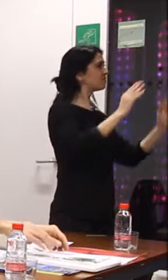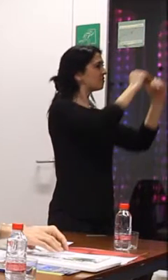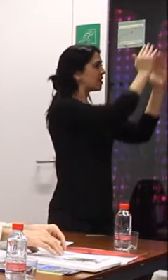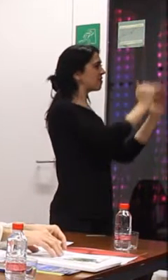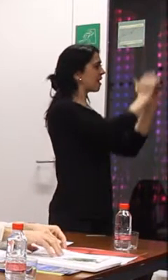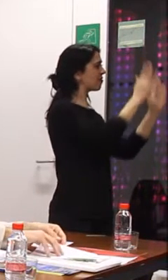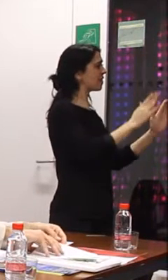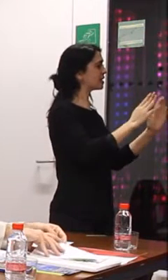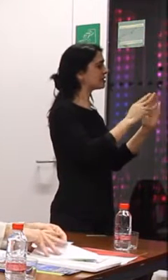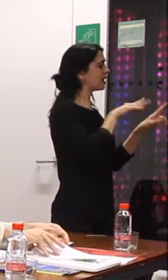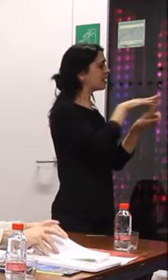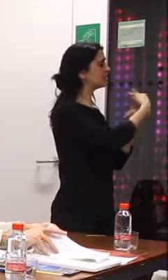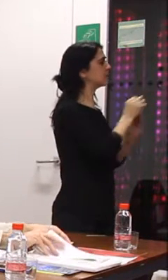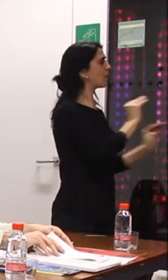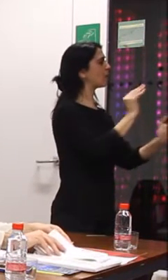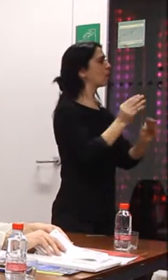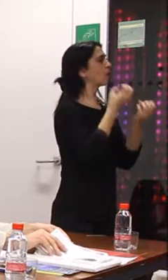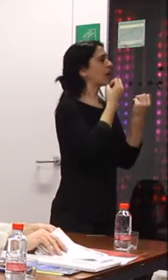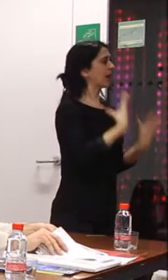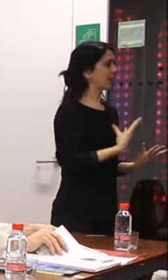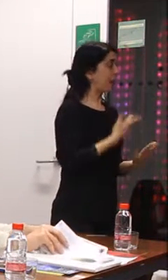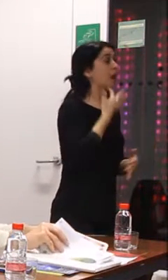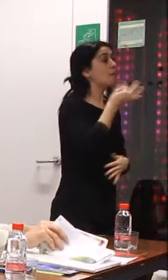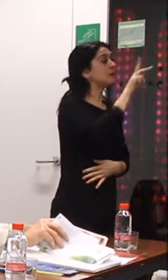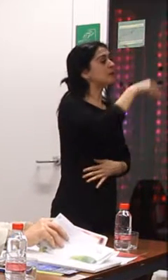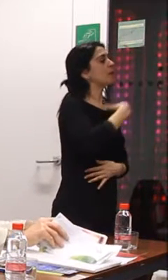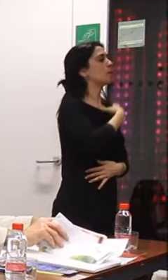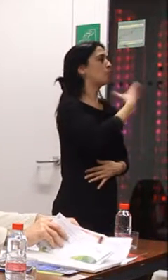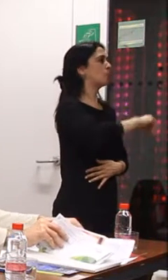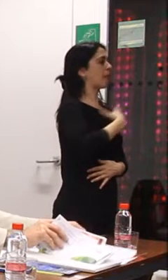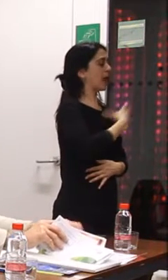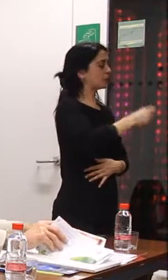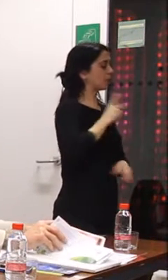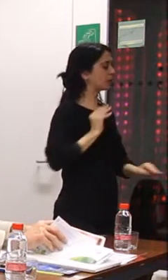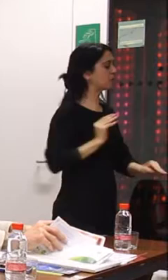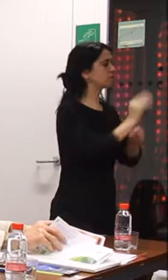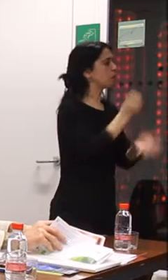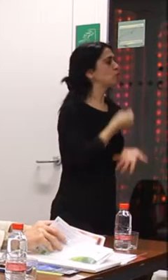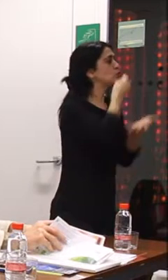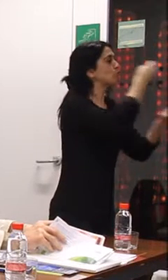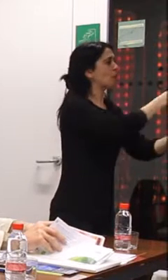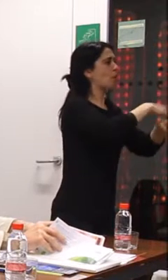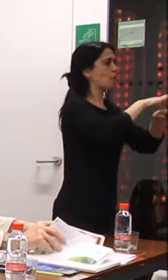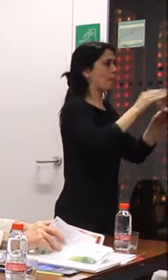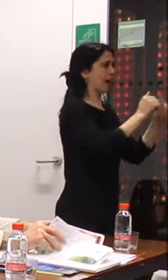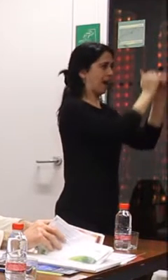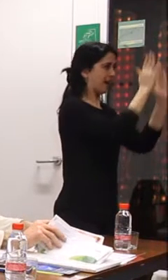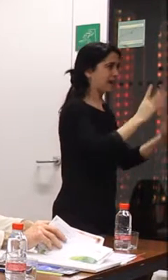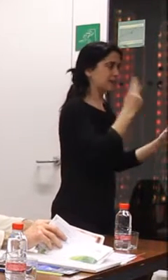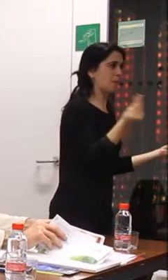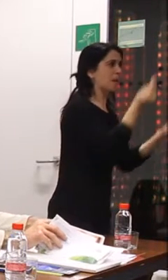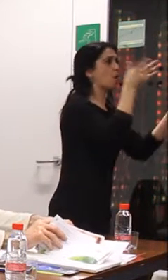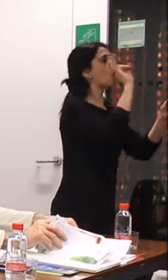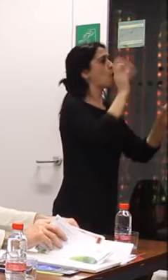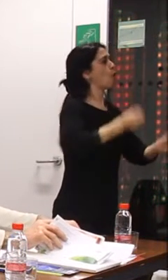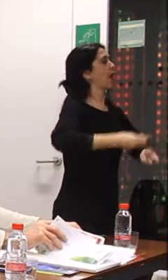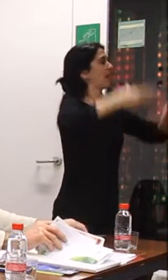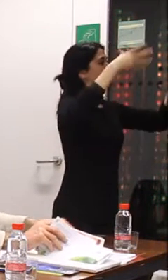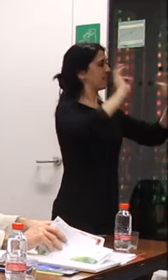provincial, subvenciones para la rehabilitación energética de edificios residenciales. Esto España